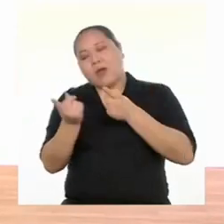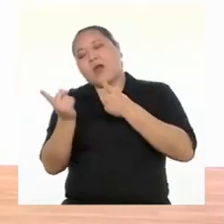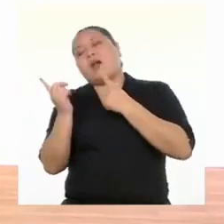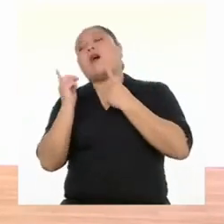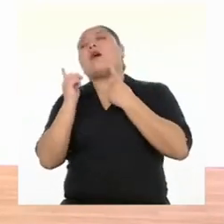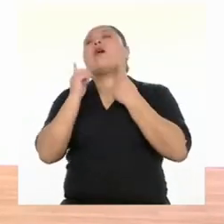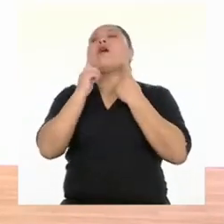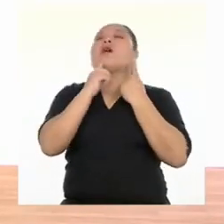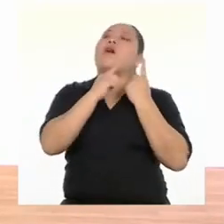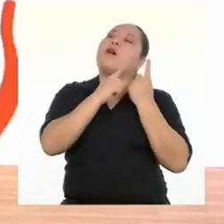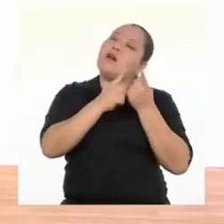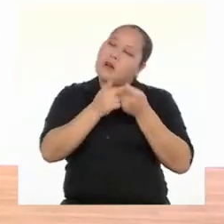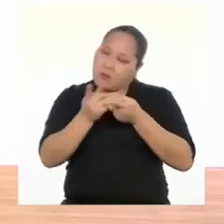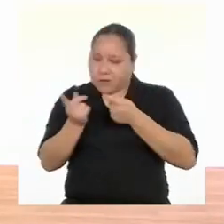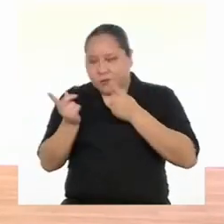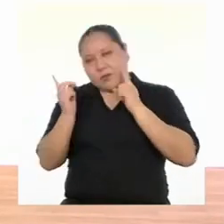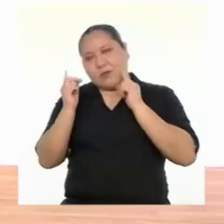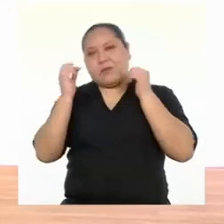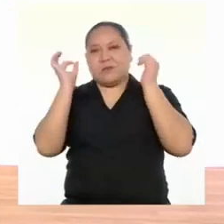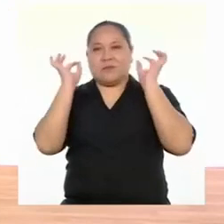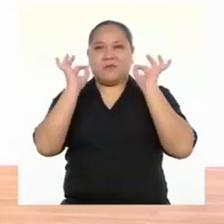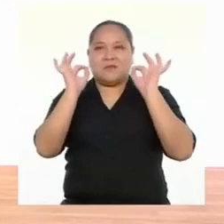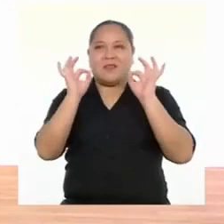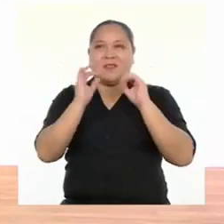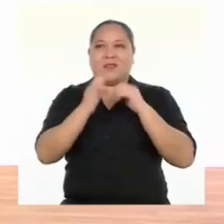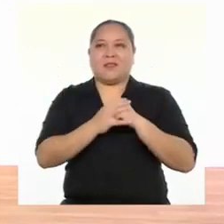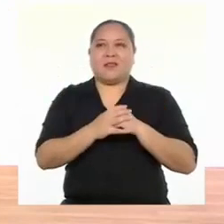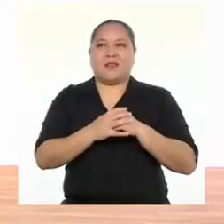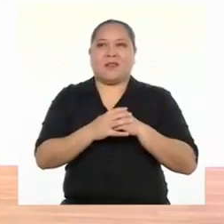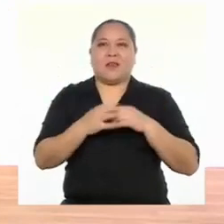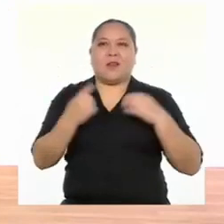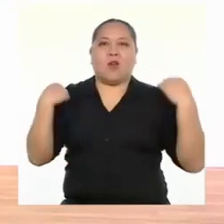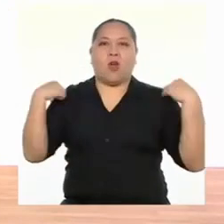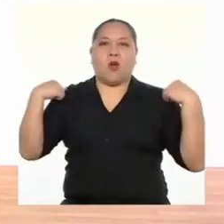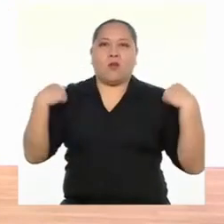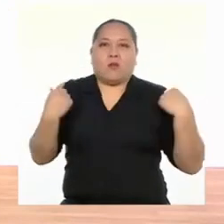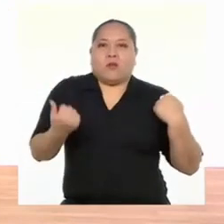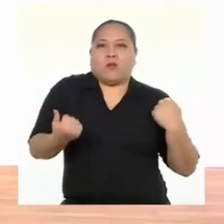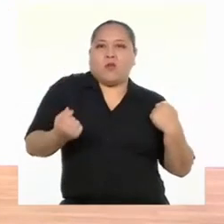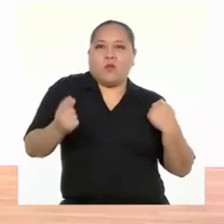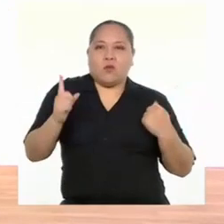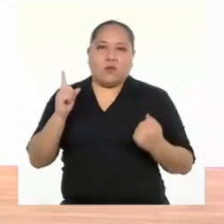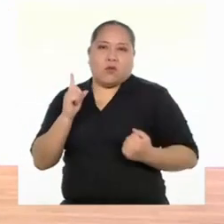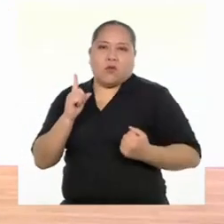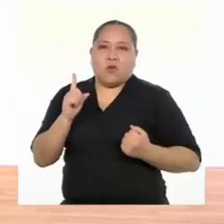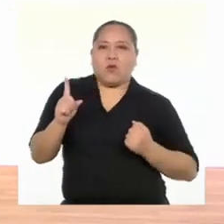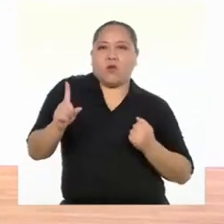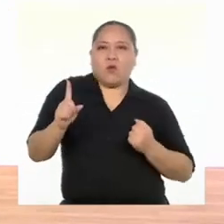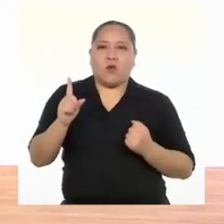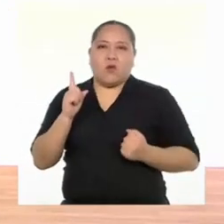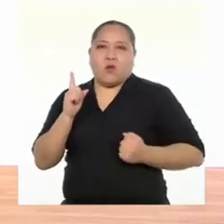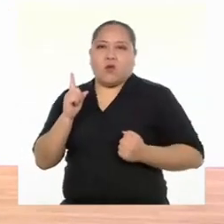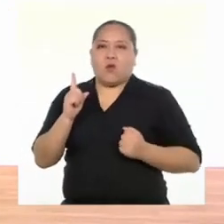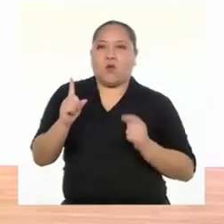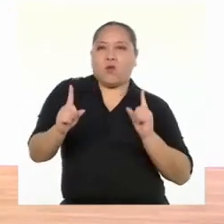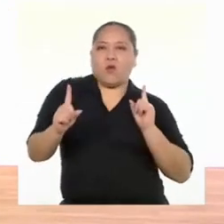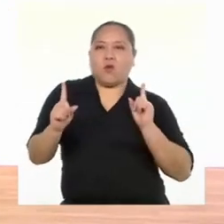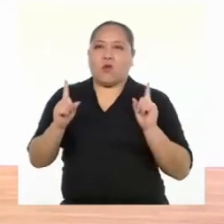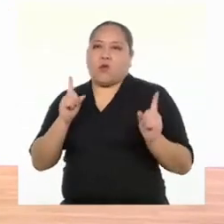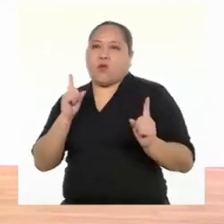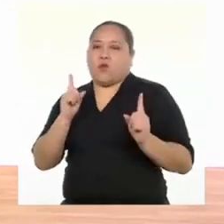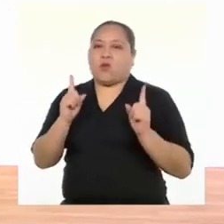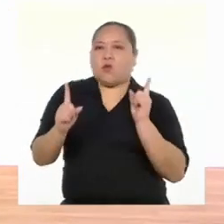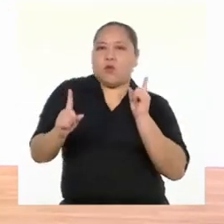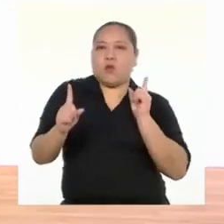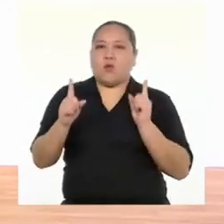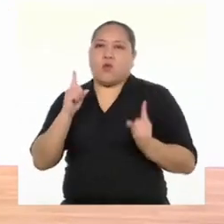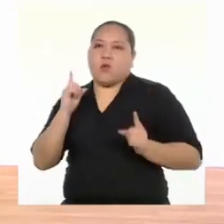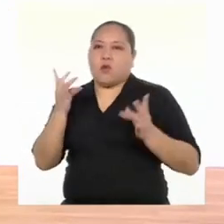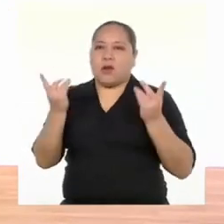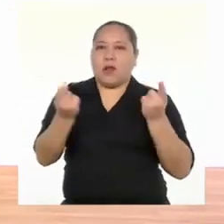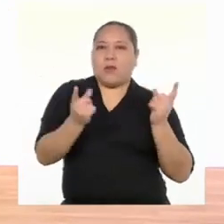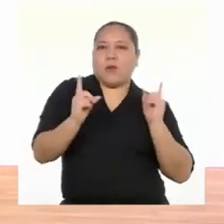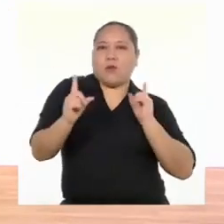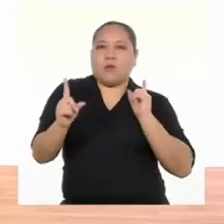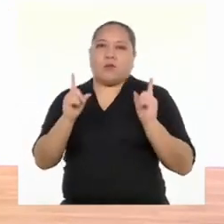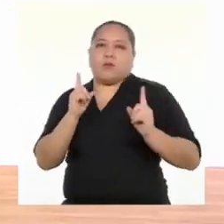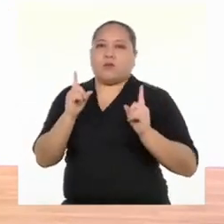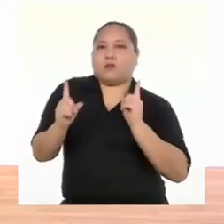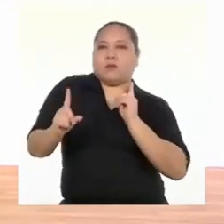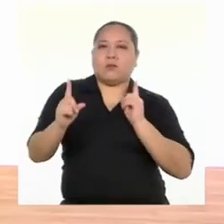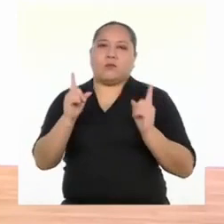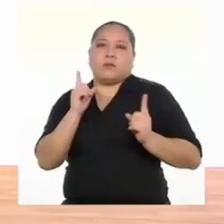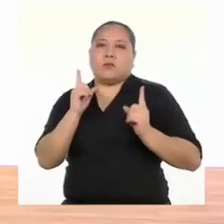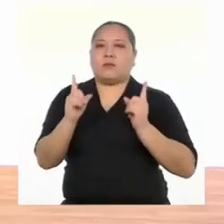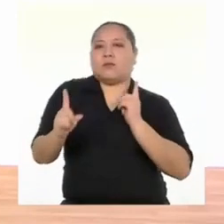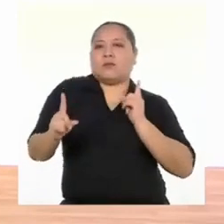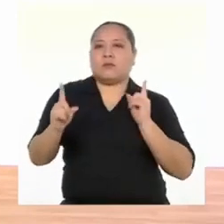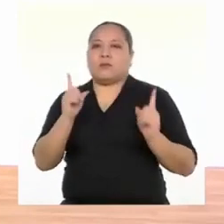lado. Eso es. Ahora pasamos a hombros. 1, 1, 1, 1. Un poco más rápido. Pa, pa,